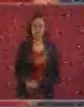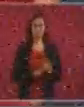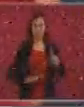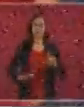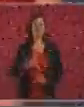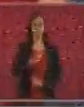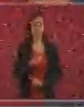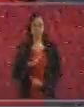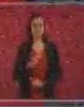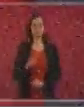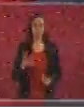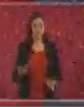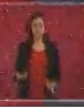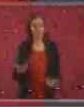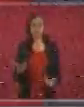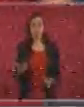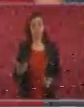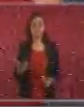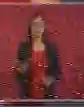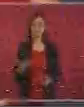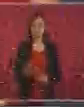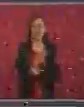de qué manera vaya